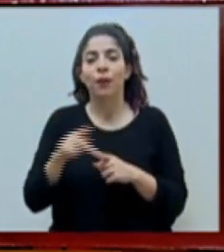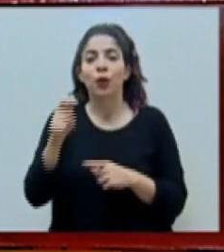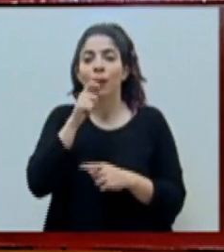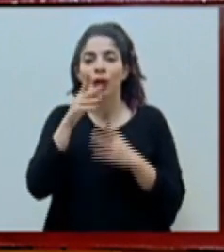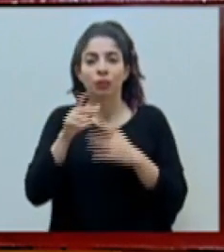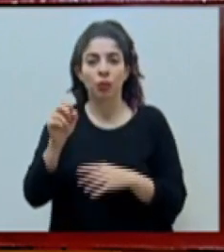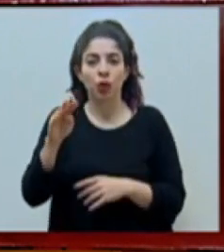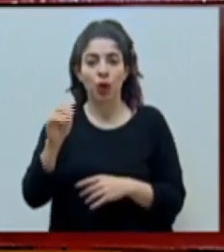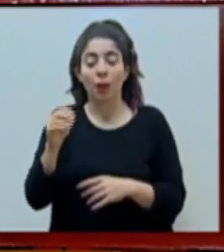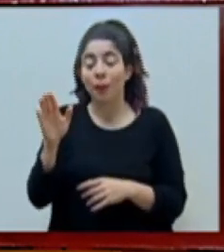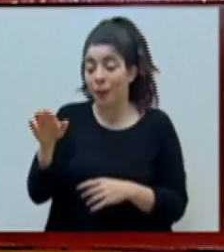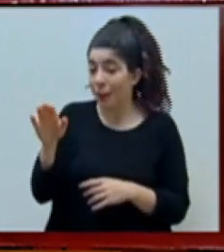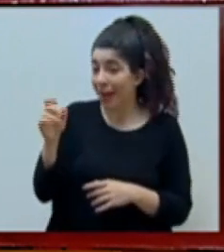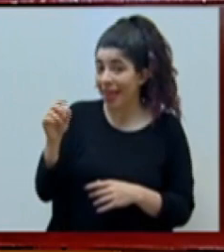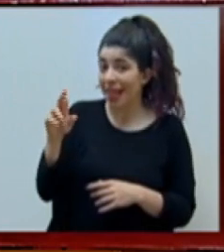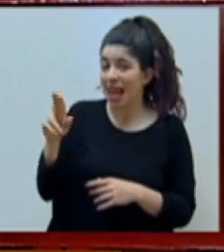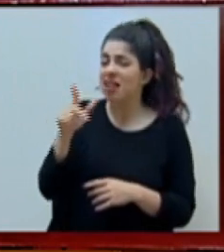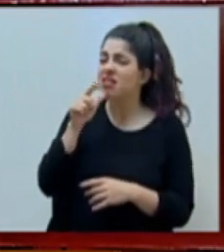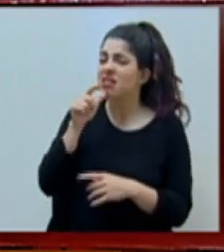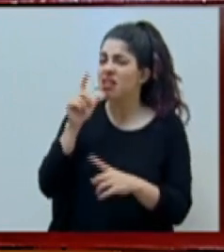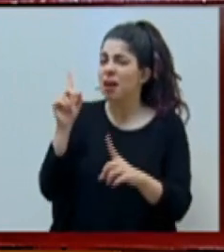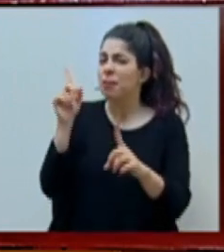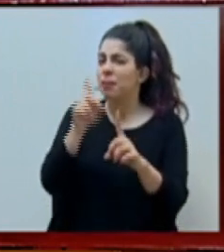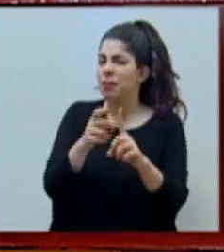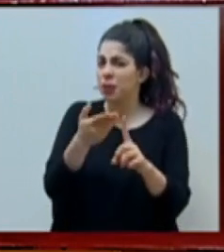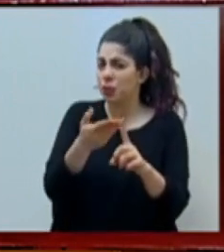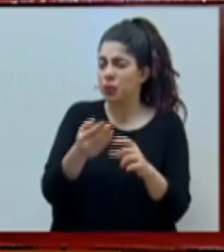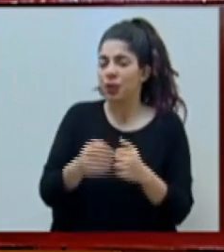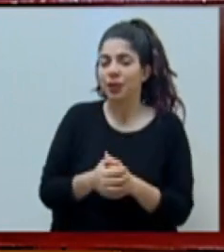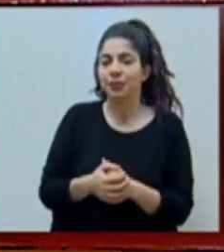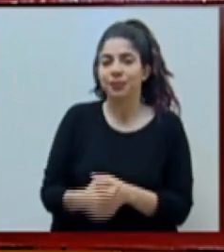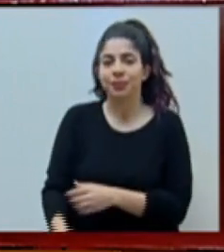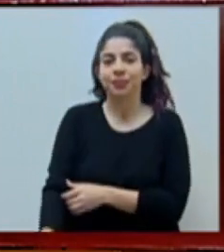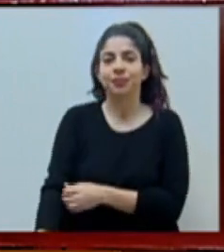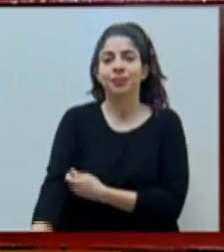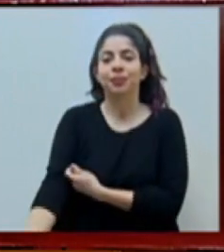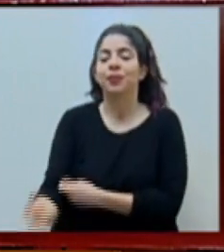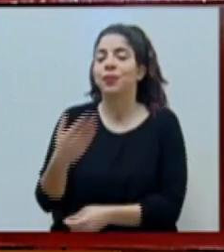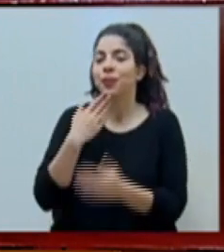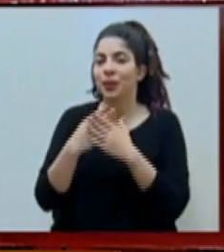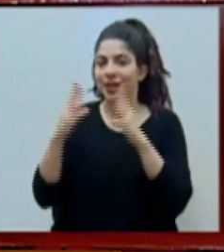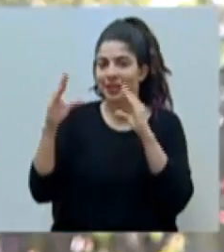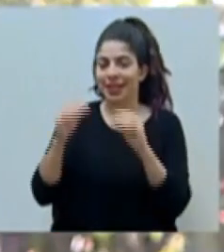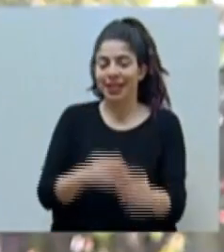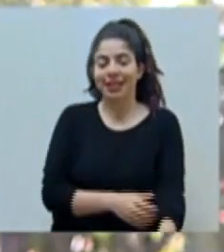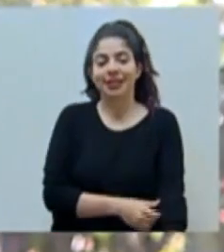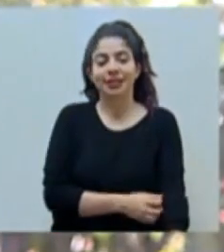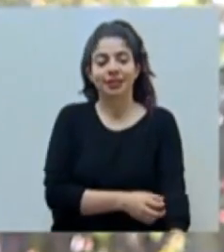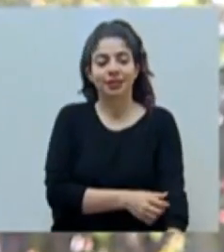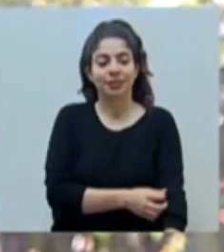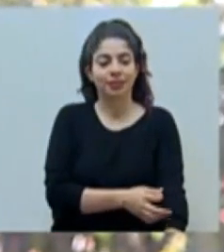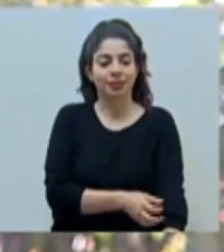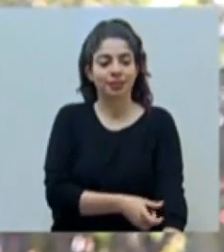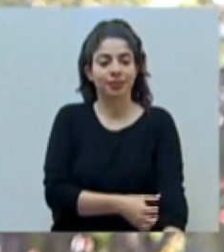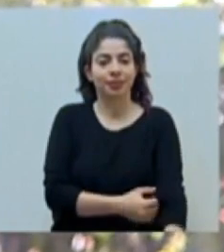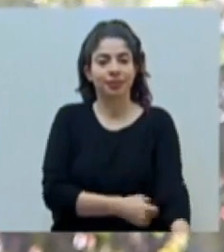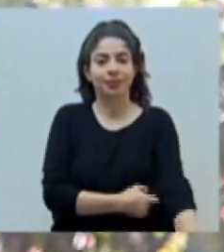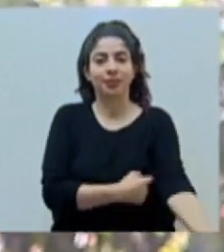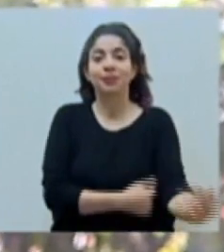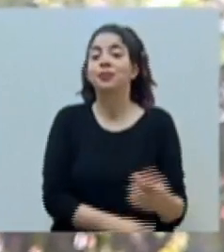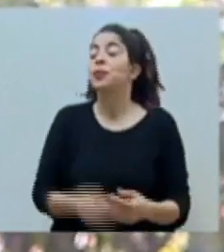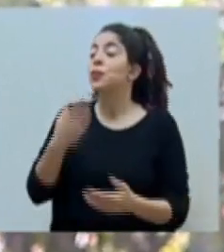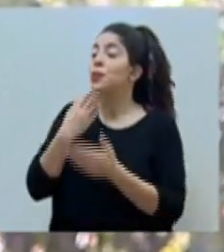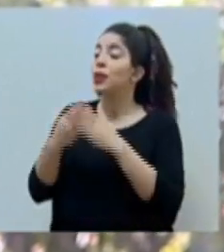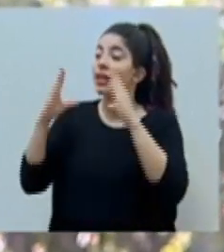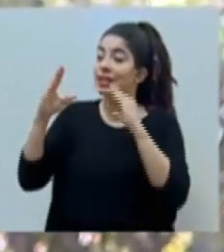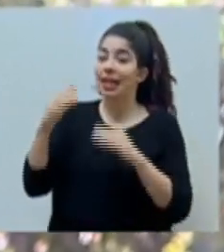Por favor, don Edgar, indicar hacia cuál jerarca estaría dirigida su consulta. Muy buenas tardes. Muy buenas tardes, señora ministra.